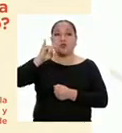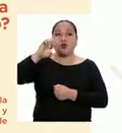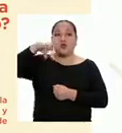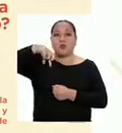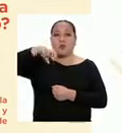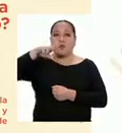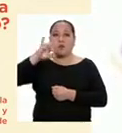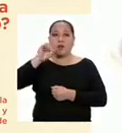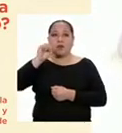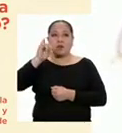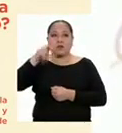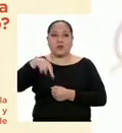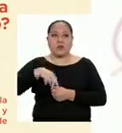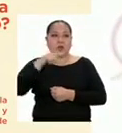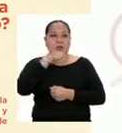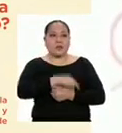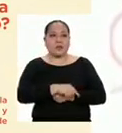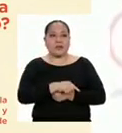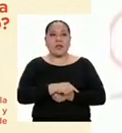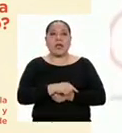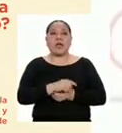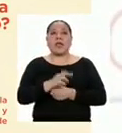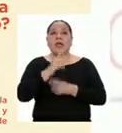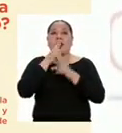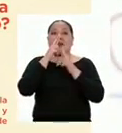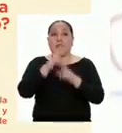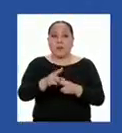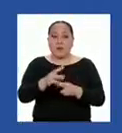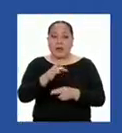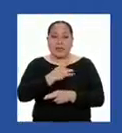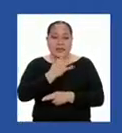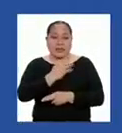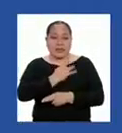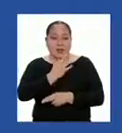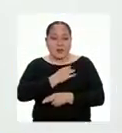la respuesta afectiva de comprensión sobre el estado emocional del otro.